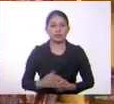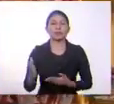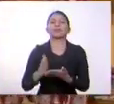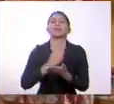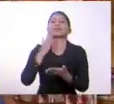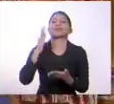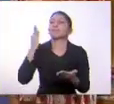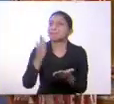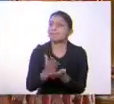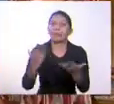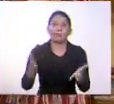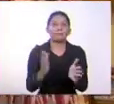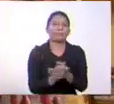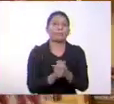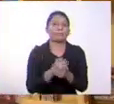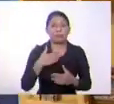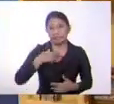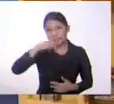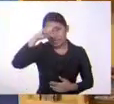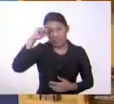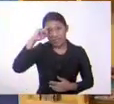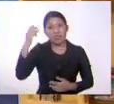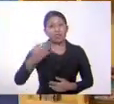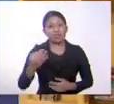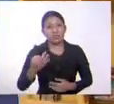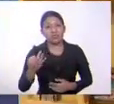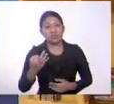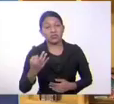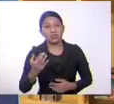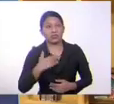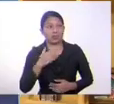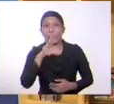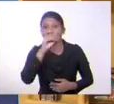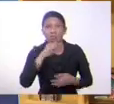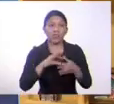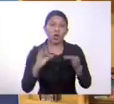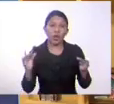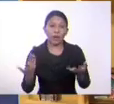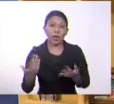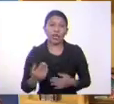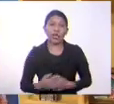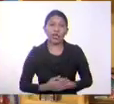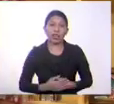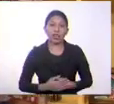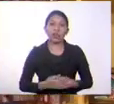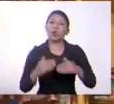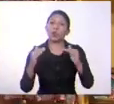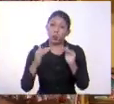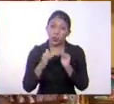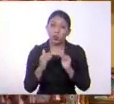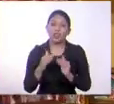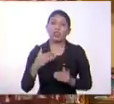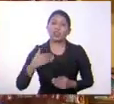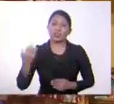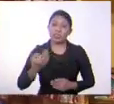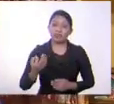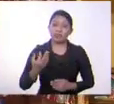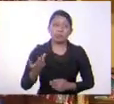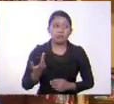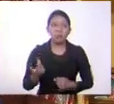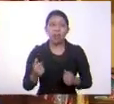empleo. Para el empleo, ¿qué necesitas? Necesitas poder hablar el idioma, ¿verdad? Pero también,